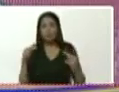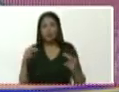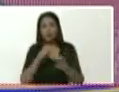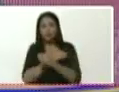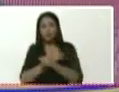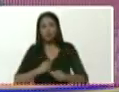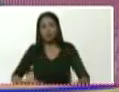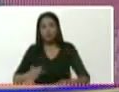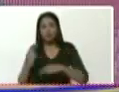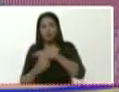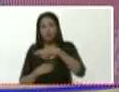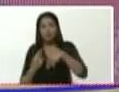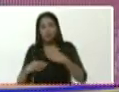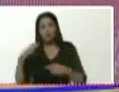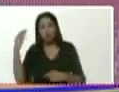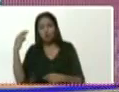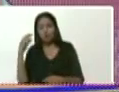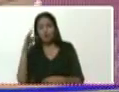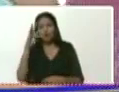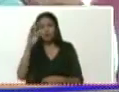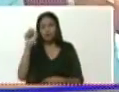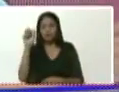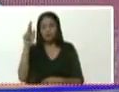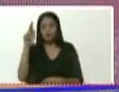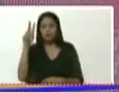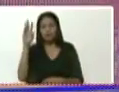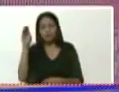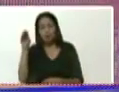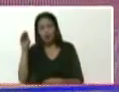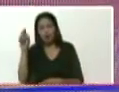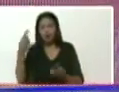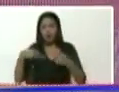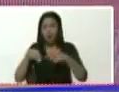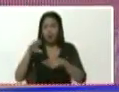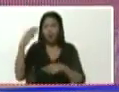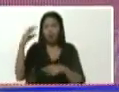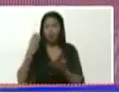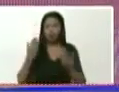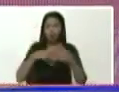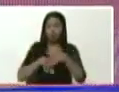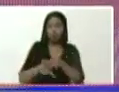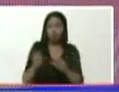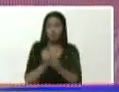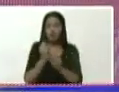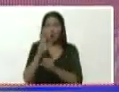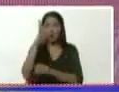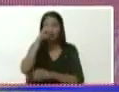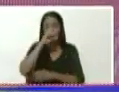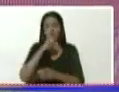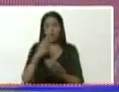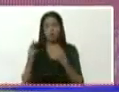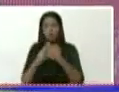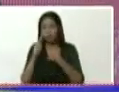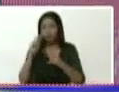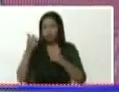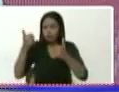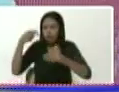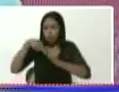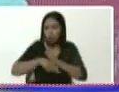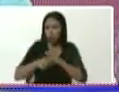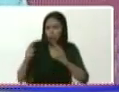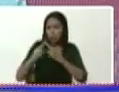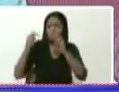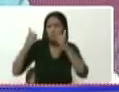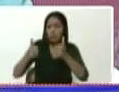Armadas Revolucionarias de Colombia, FARC, y el gobierno de Colombia. Estuvimos juntos 4 años, nos conocemos bien.